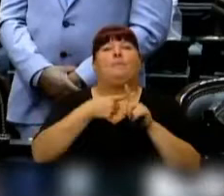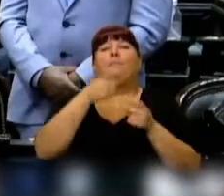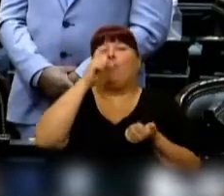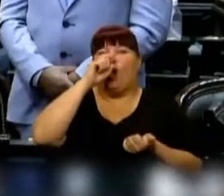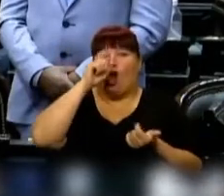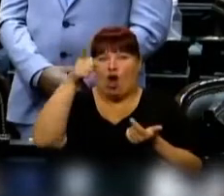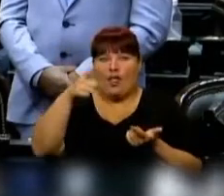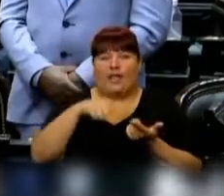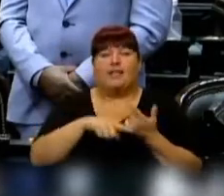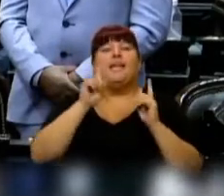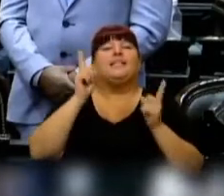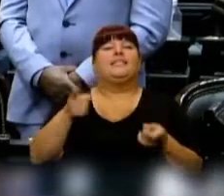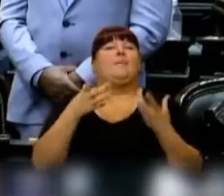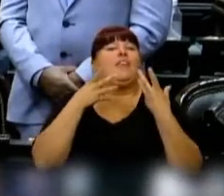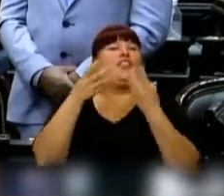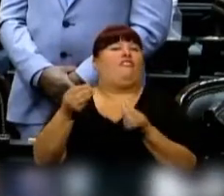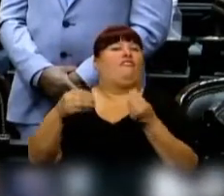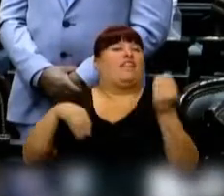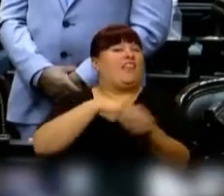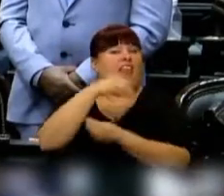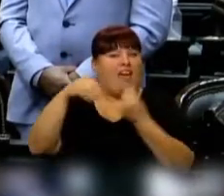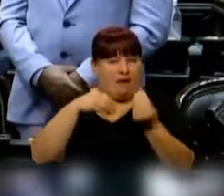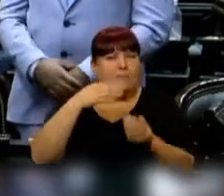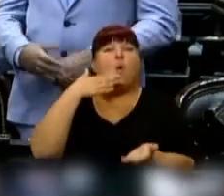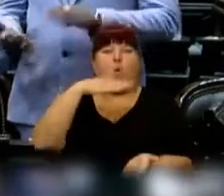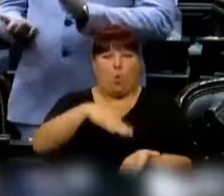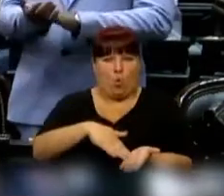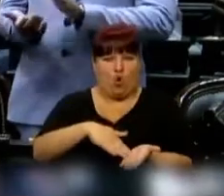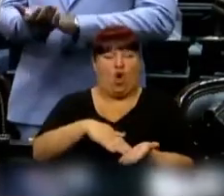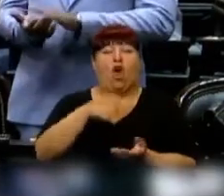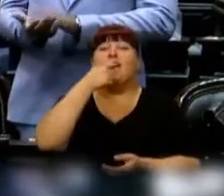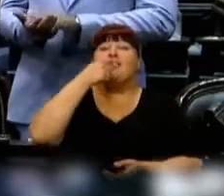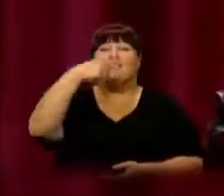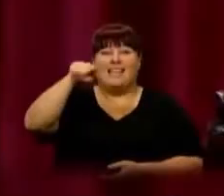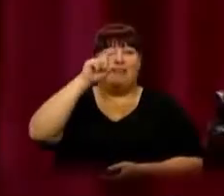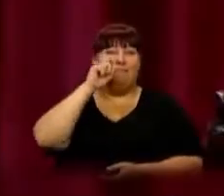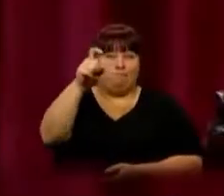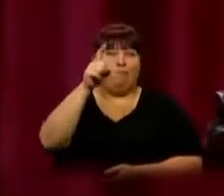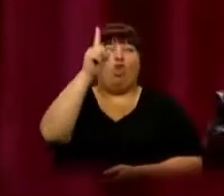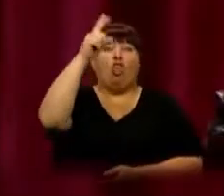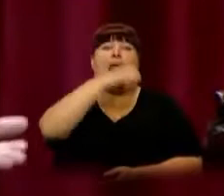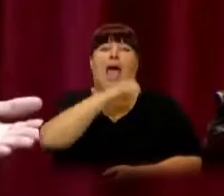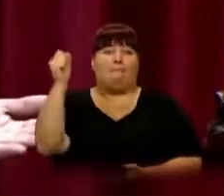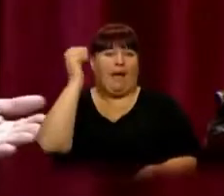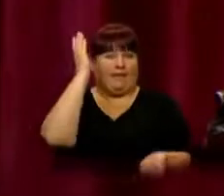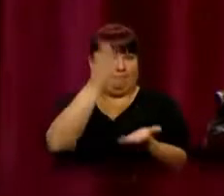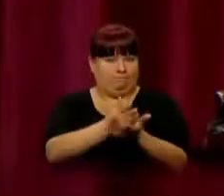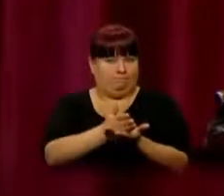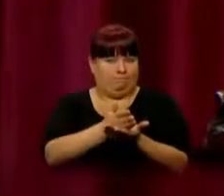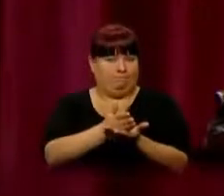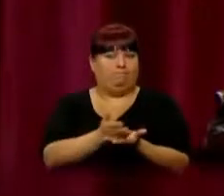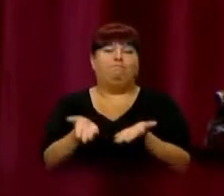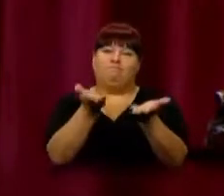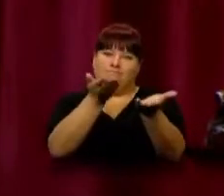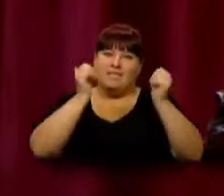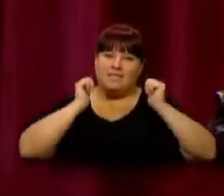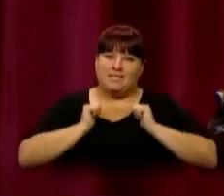de Manuel Aguirre y José Antonio Romero, más Sofía Brambilla,